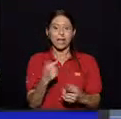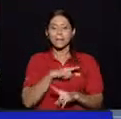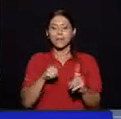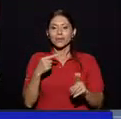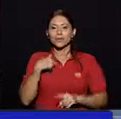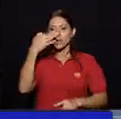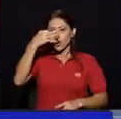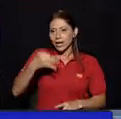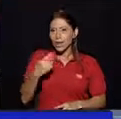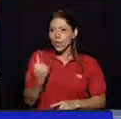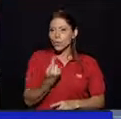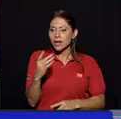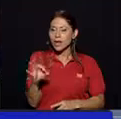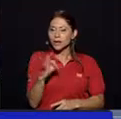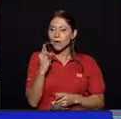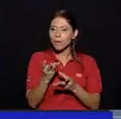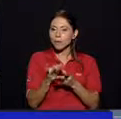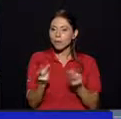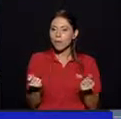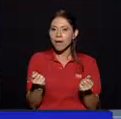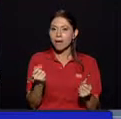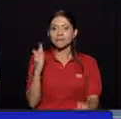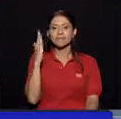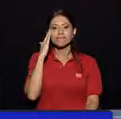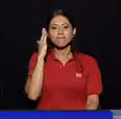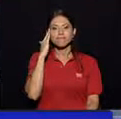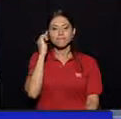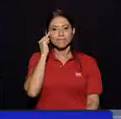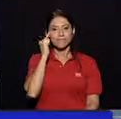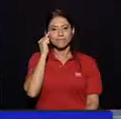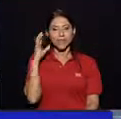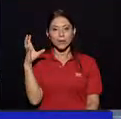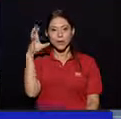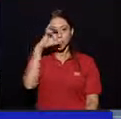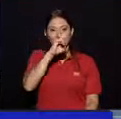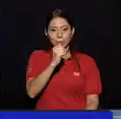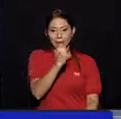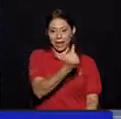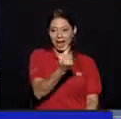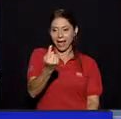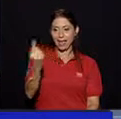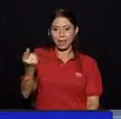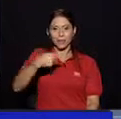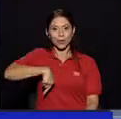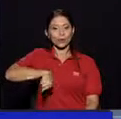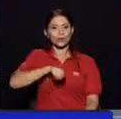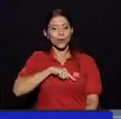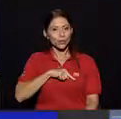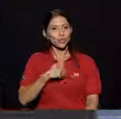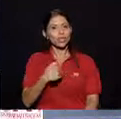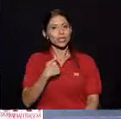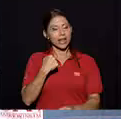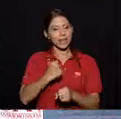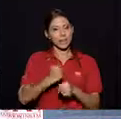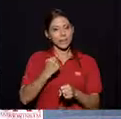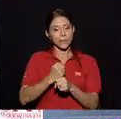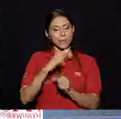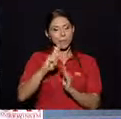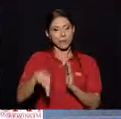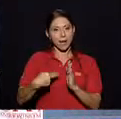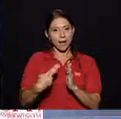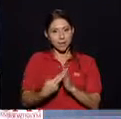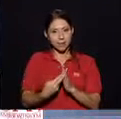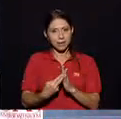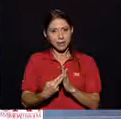pues tiene que haber una denuncia y procederemos con la denuncia. Pero insisto, la denuncia es lo que los niños y las